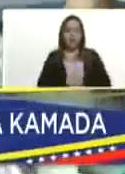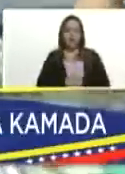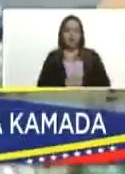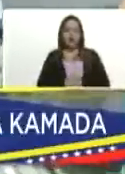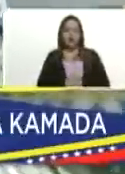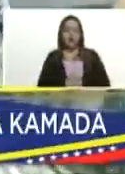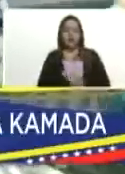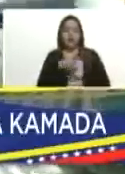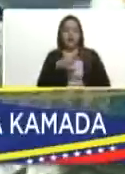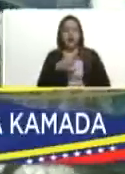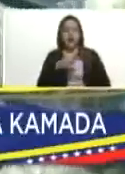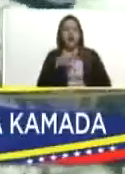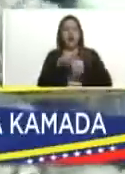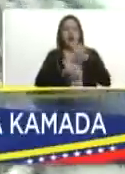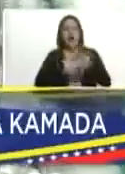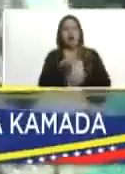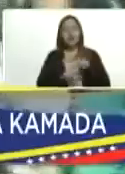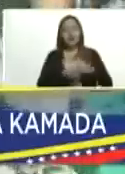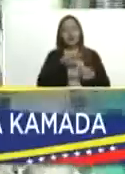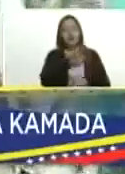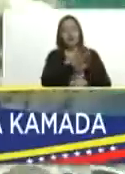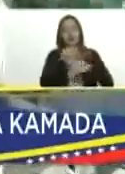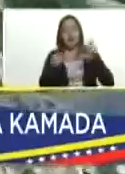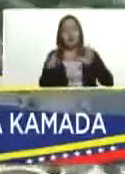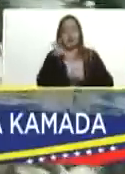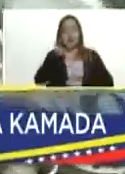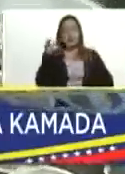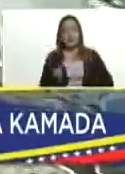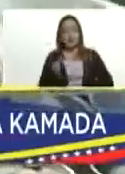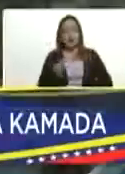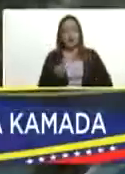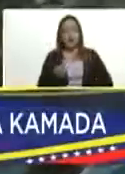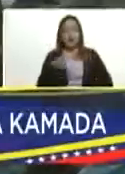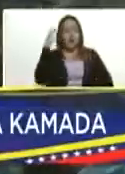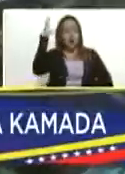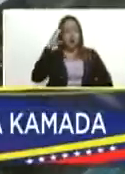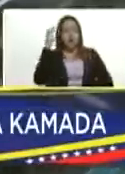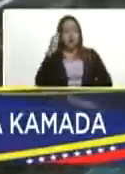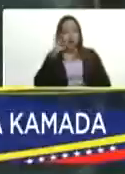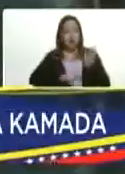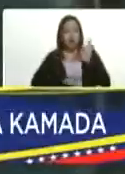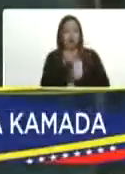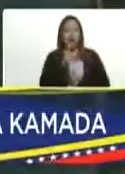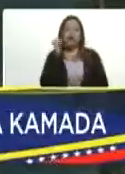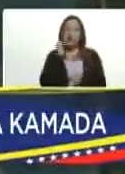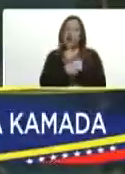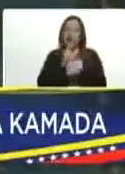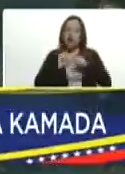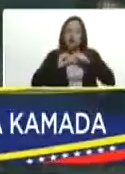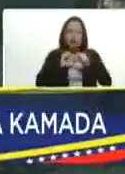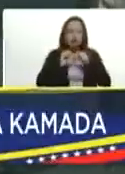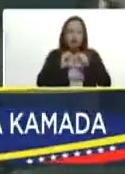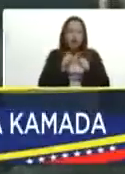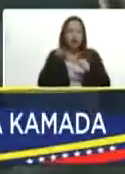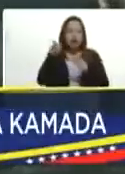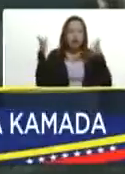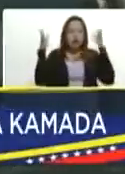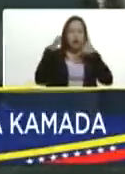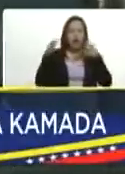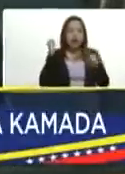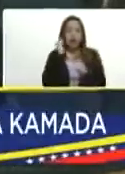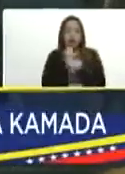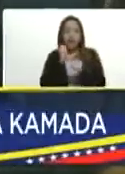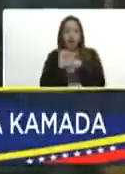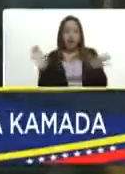el 56% de su capacidad instalada. Sí, pero ha sido un trabajo arduo y tal como usted lo orientó, trabajo